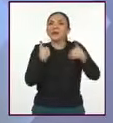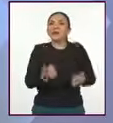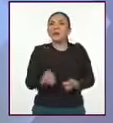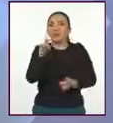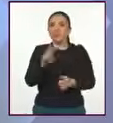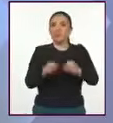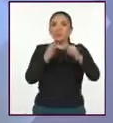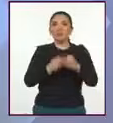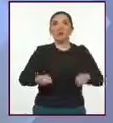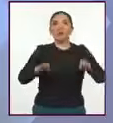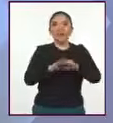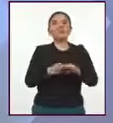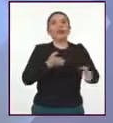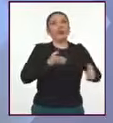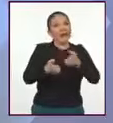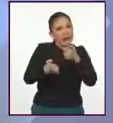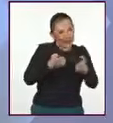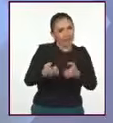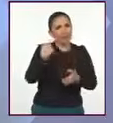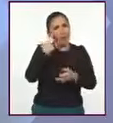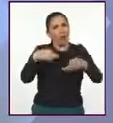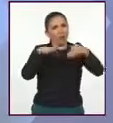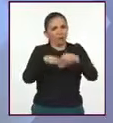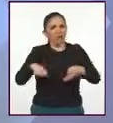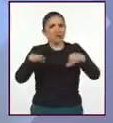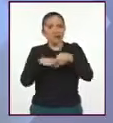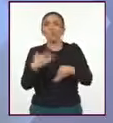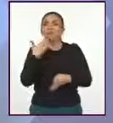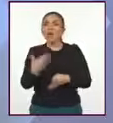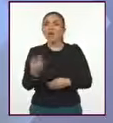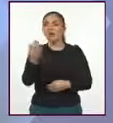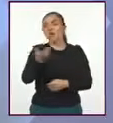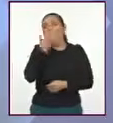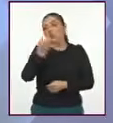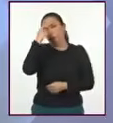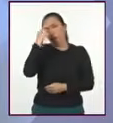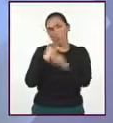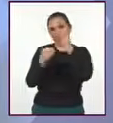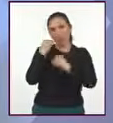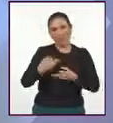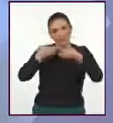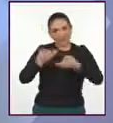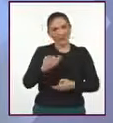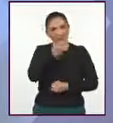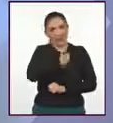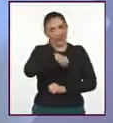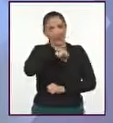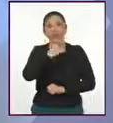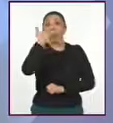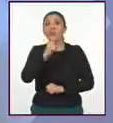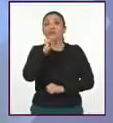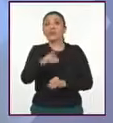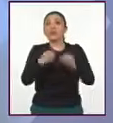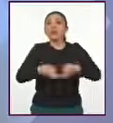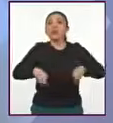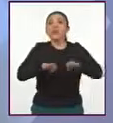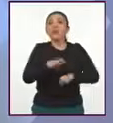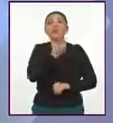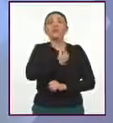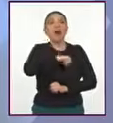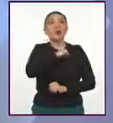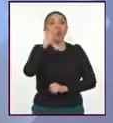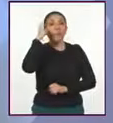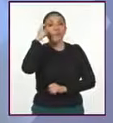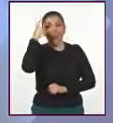importancia del ejercicio regular, de los buenos hábitos alimentarios y muy importante que hemos platicado mucho hoy, de la salud mental para